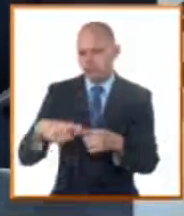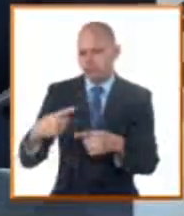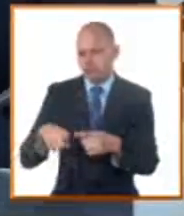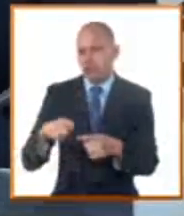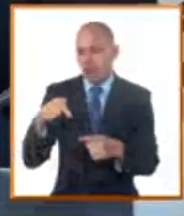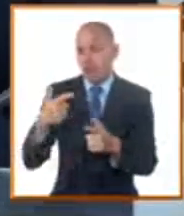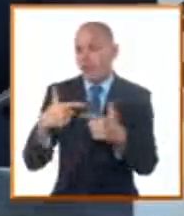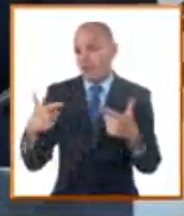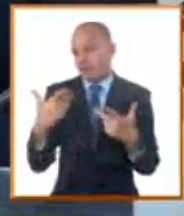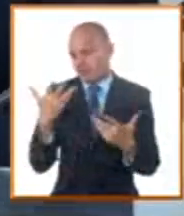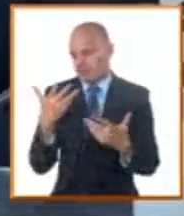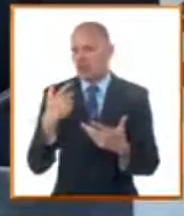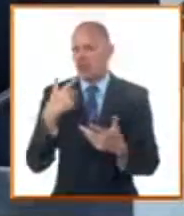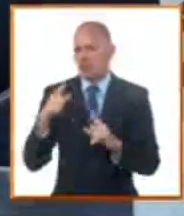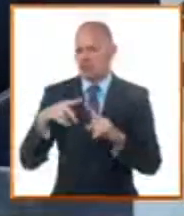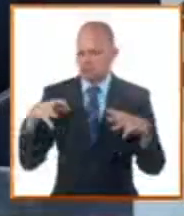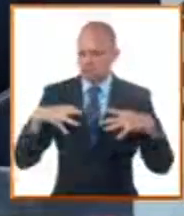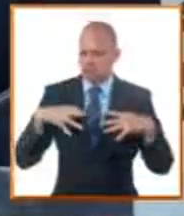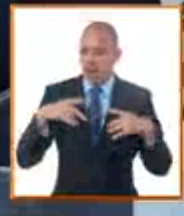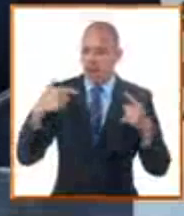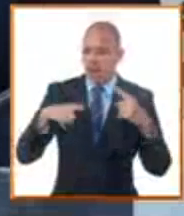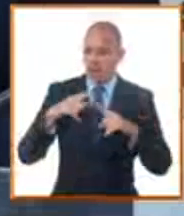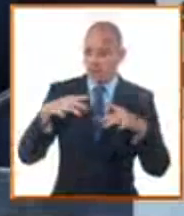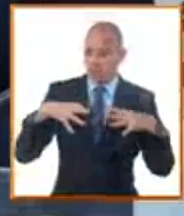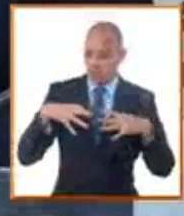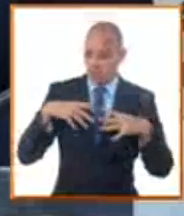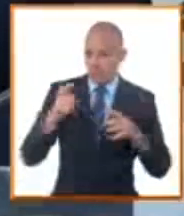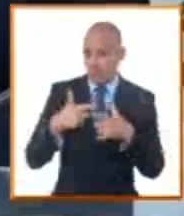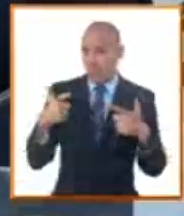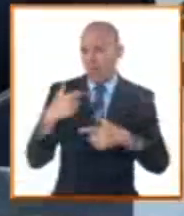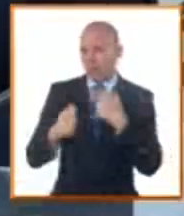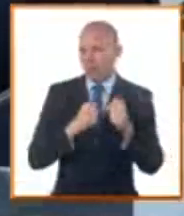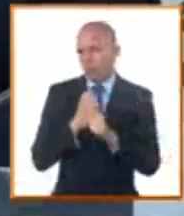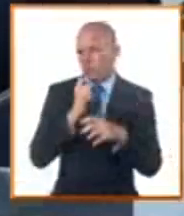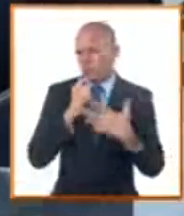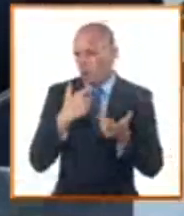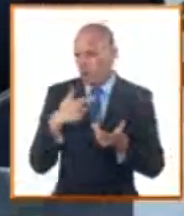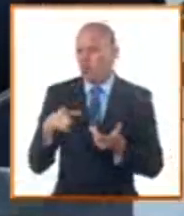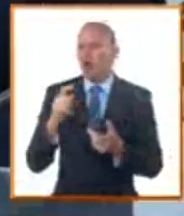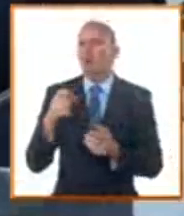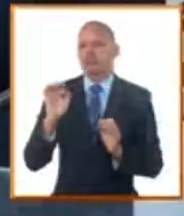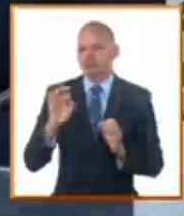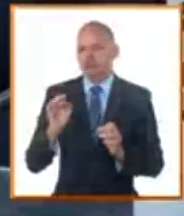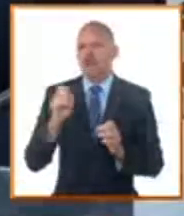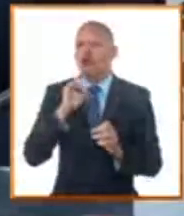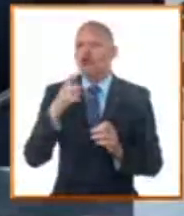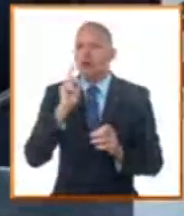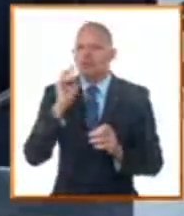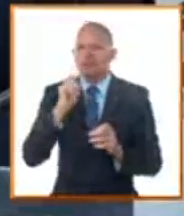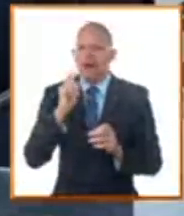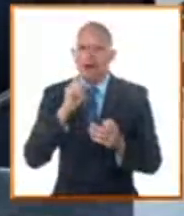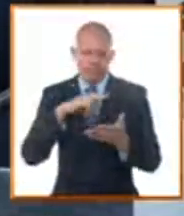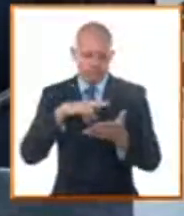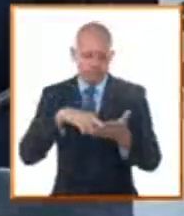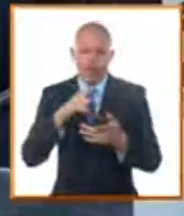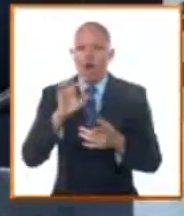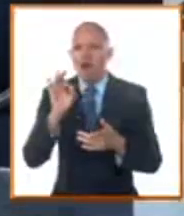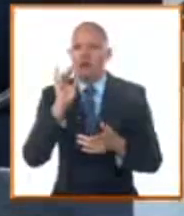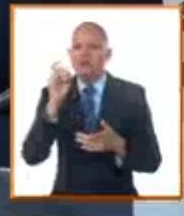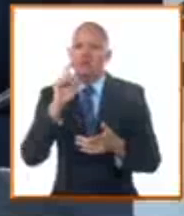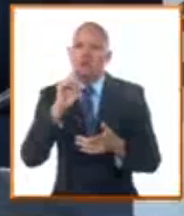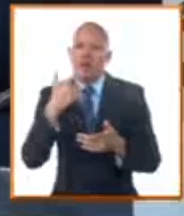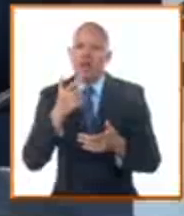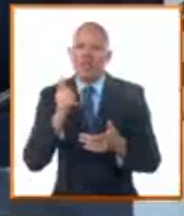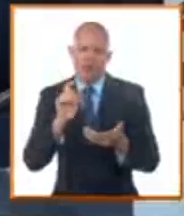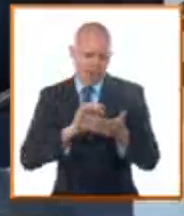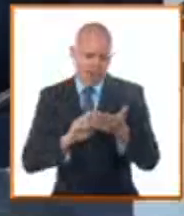Hoy más del 95% de las operaciones en el sector del turismo son operaciones electrónicas, pero no es la generalidad en el resto de los